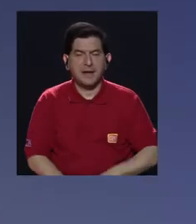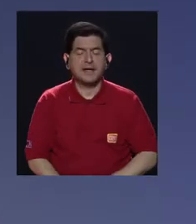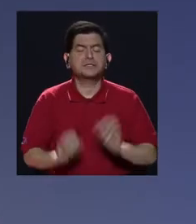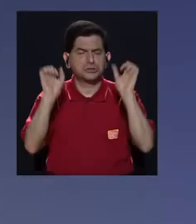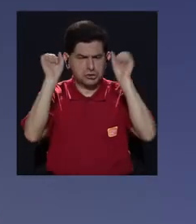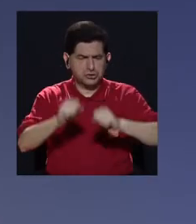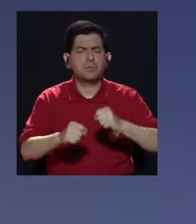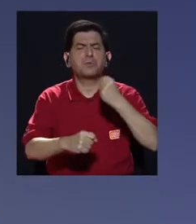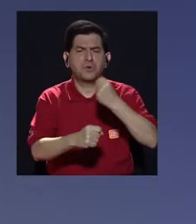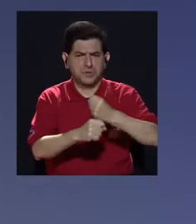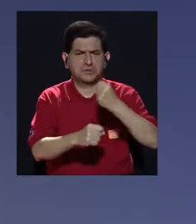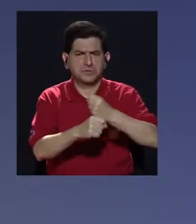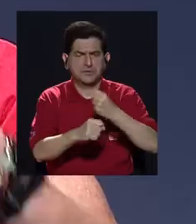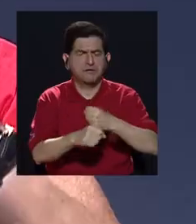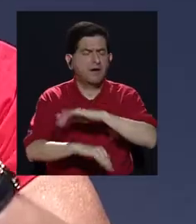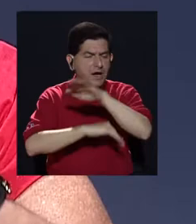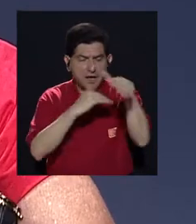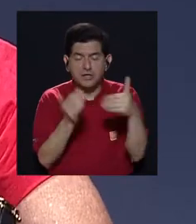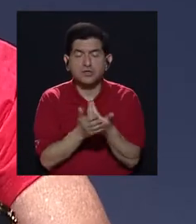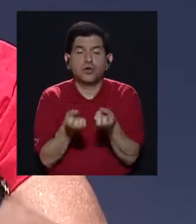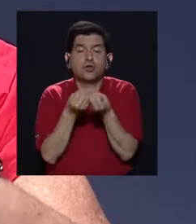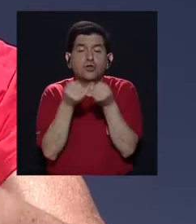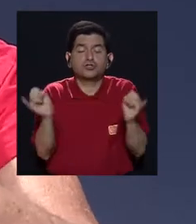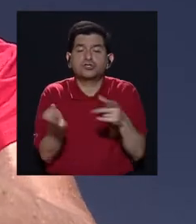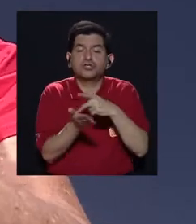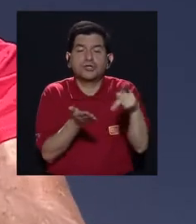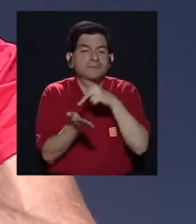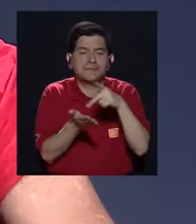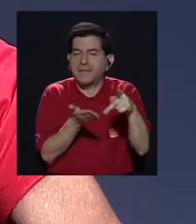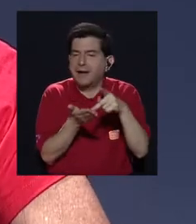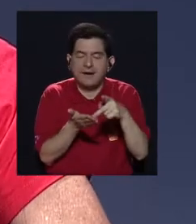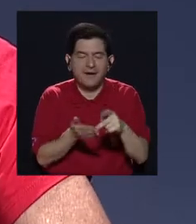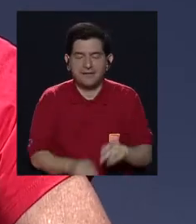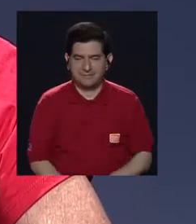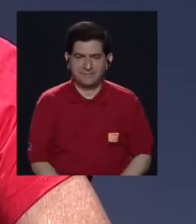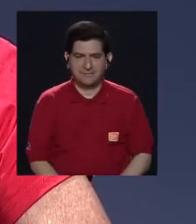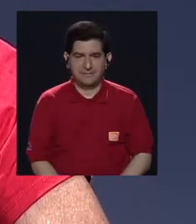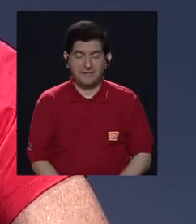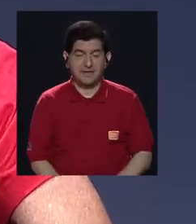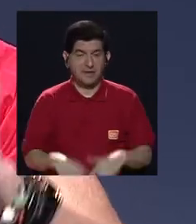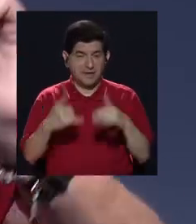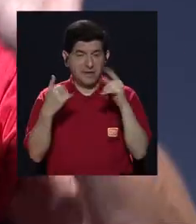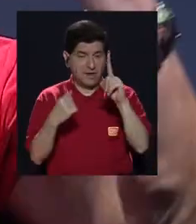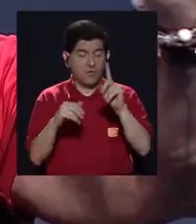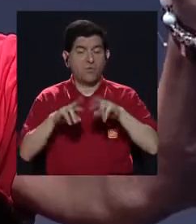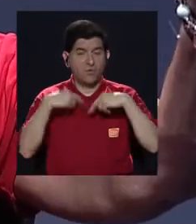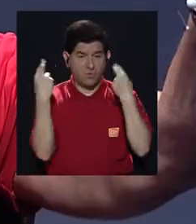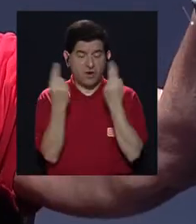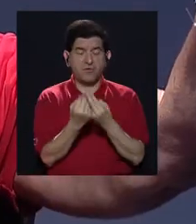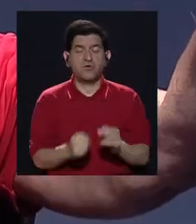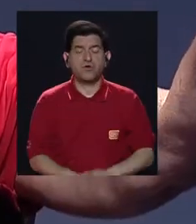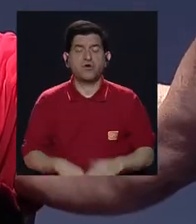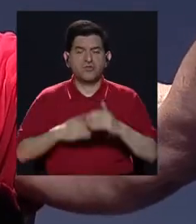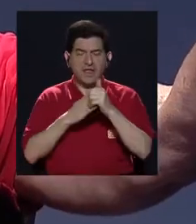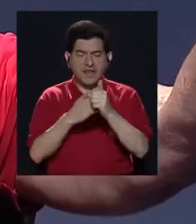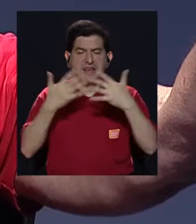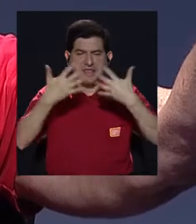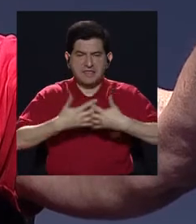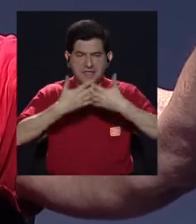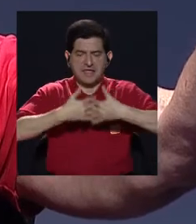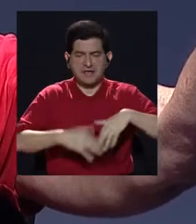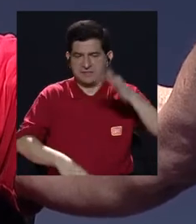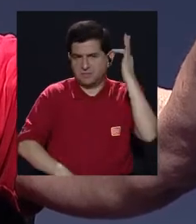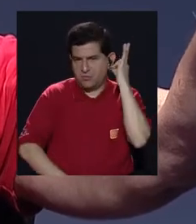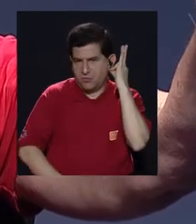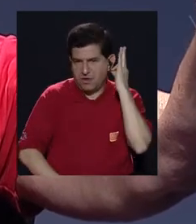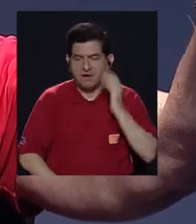usted puede hacer cualquier cosa sin tener que pagar precios porque una vez en una reunión de líderes empresariales